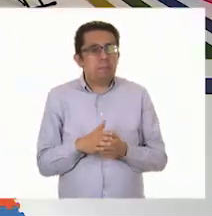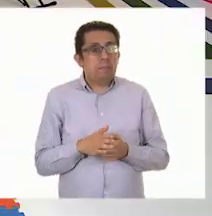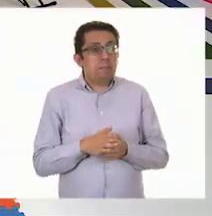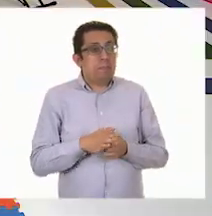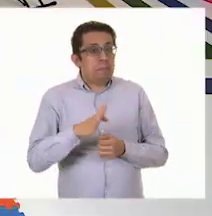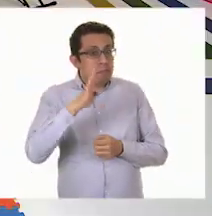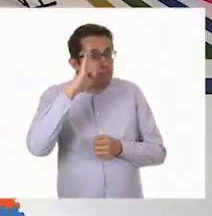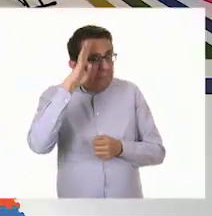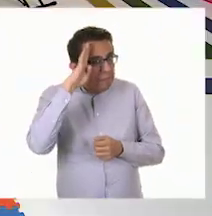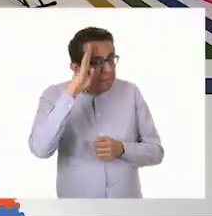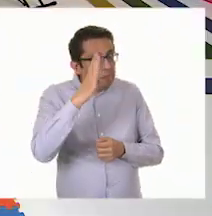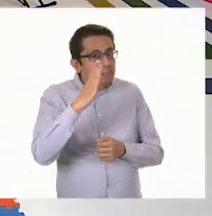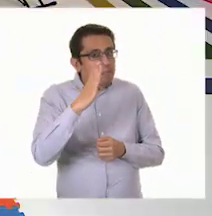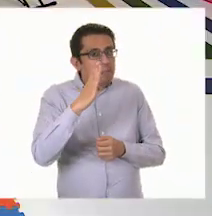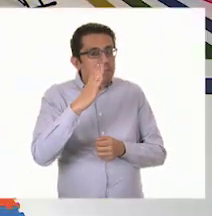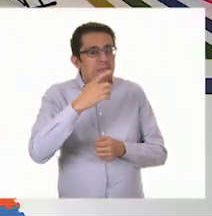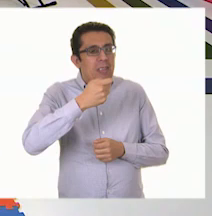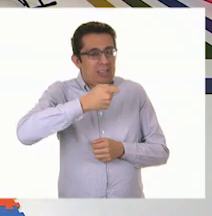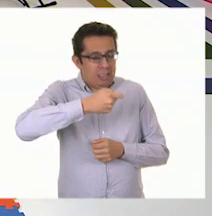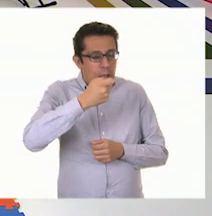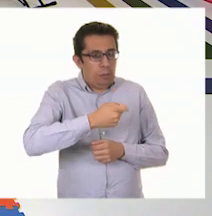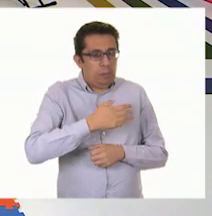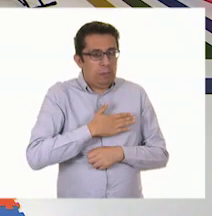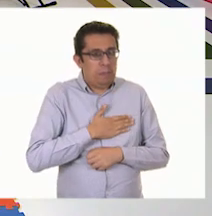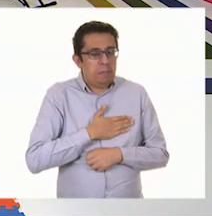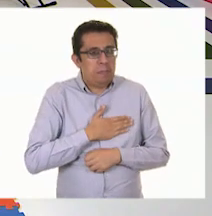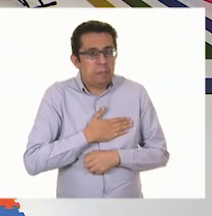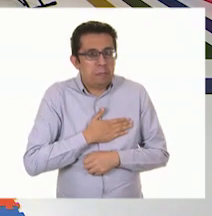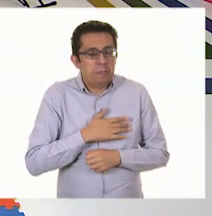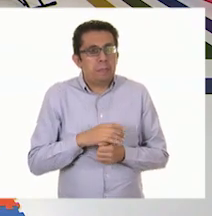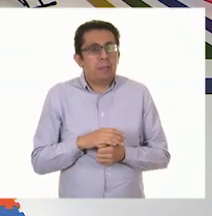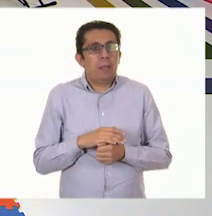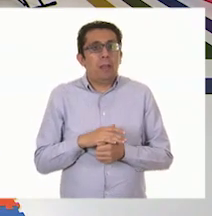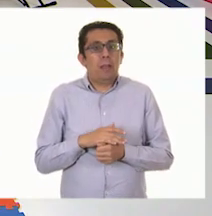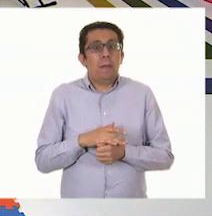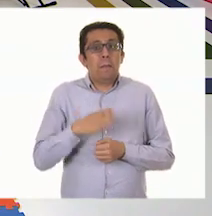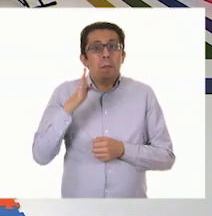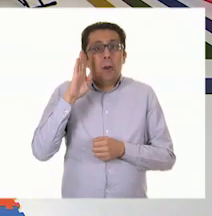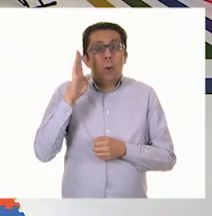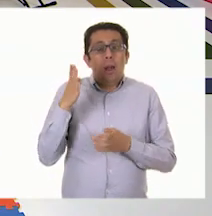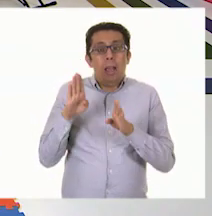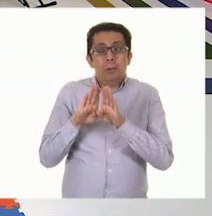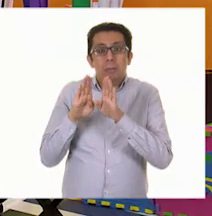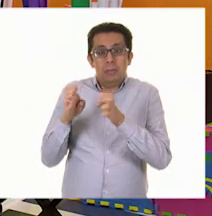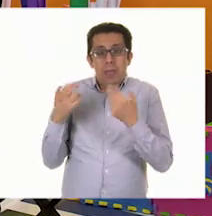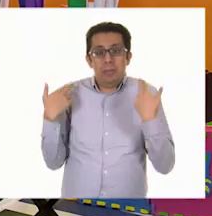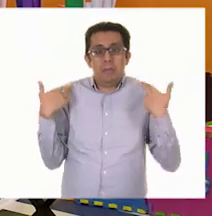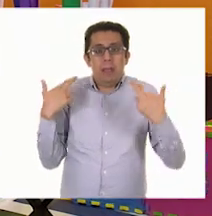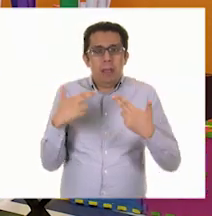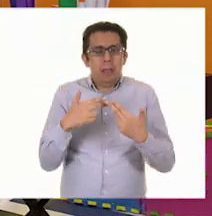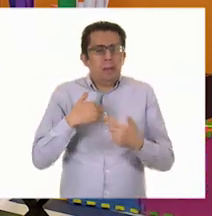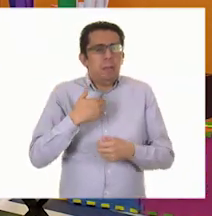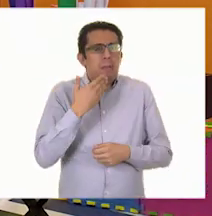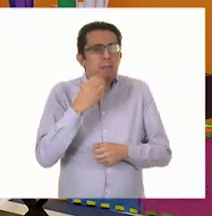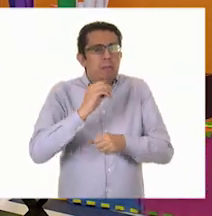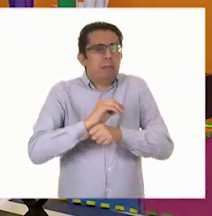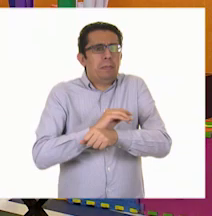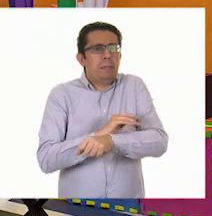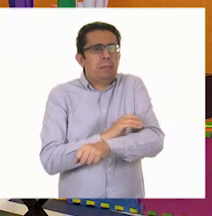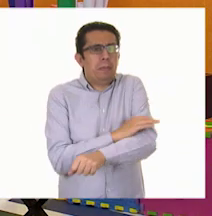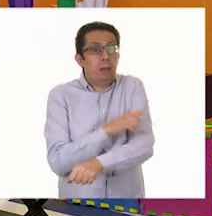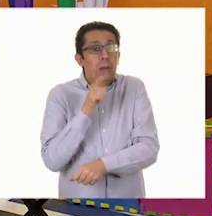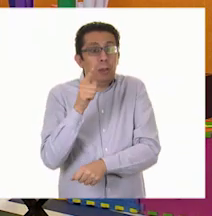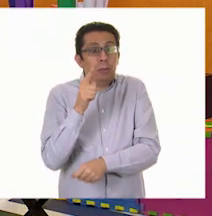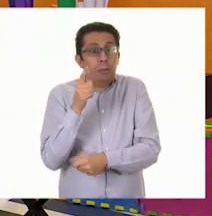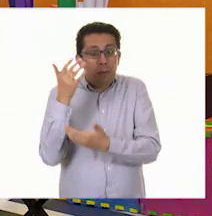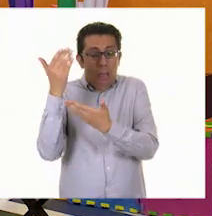Hola, Luis Enrique, te saludo con el corazón. Hola, maestra, ¿cómo está? Muy bien, muy emocionada de que estés aquí